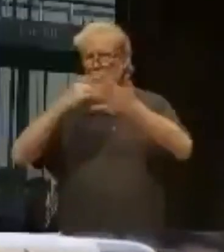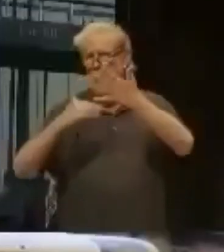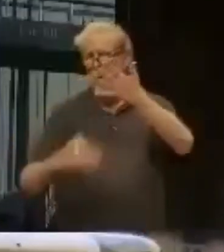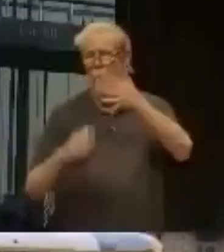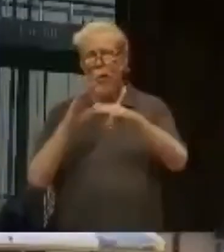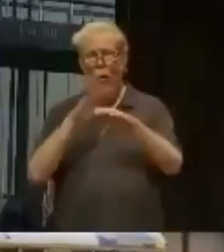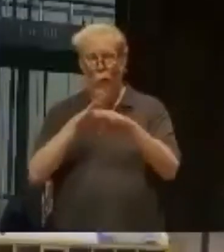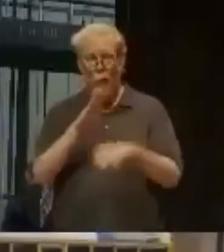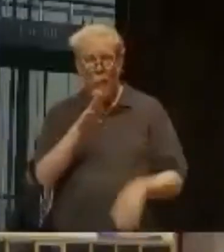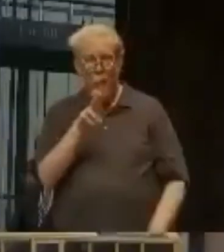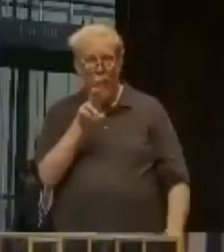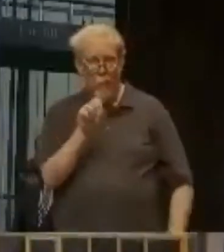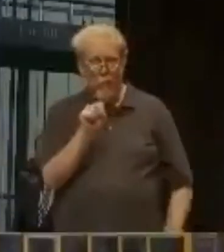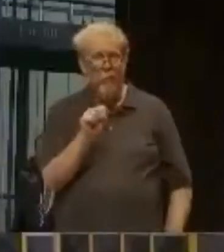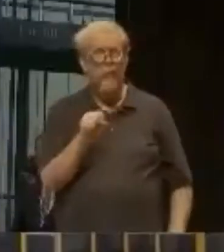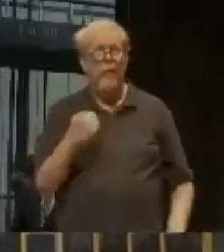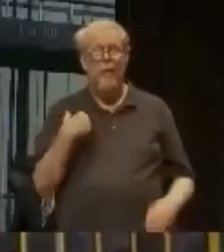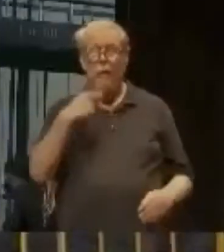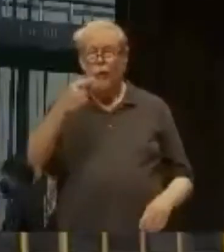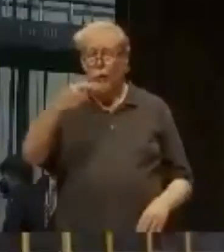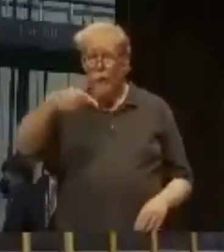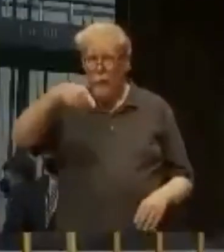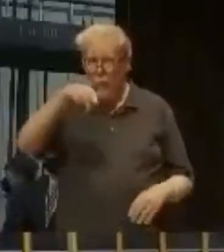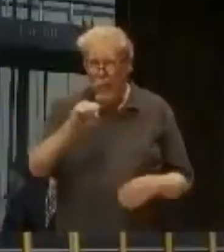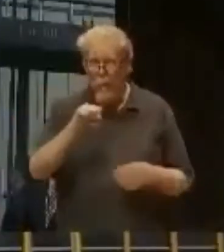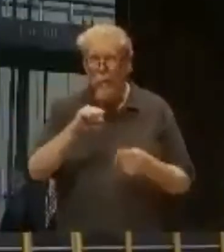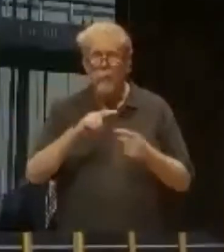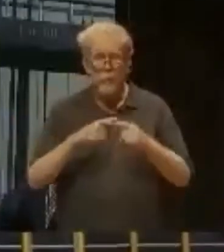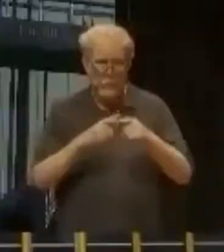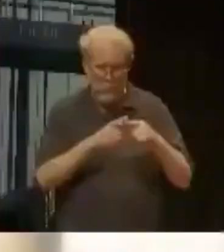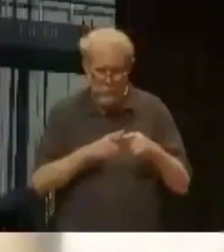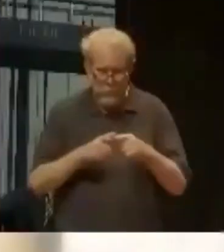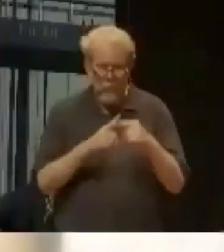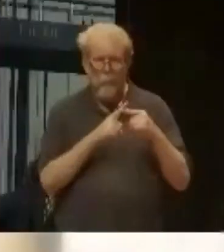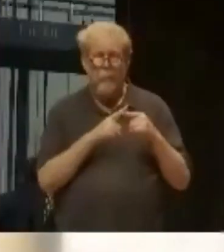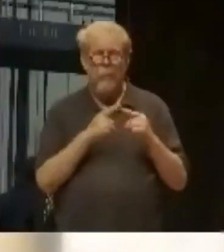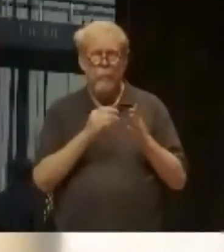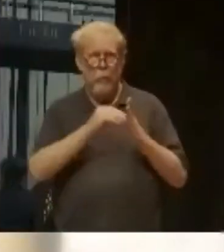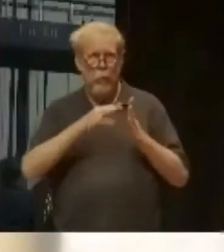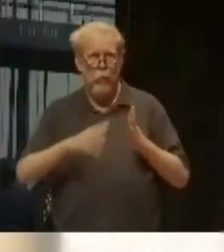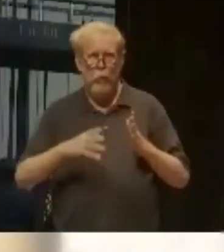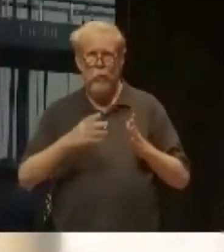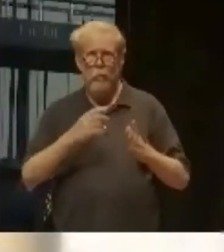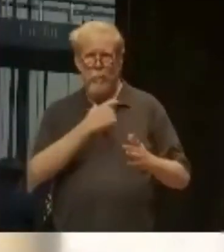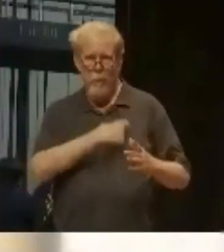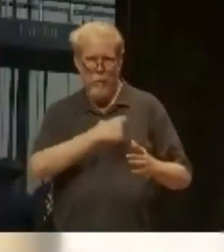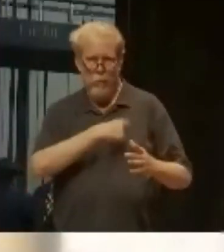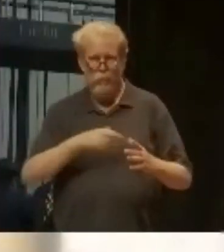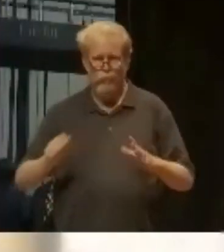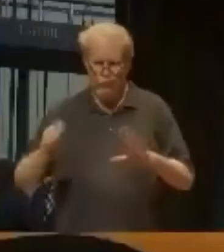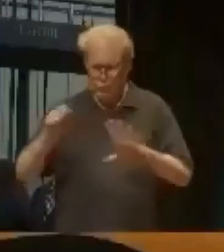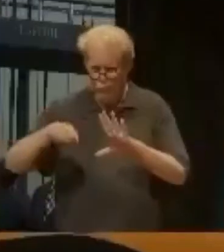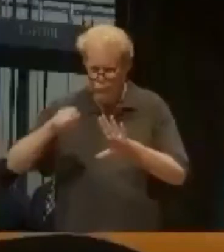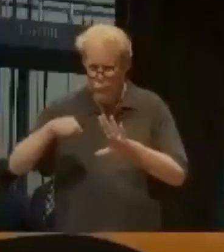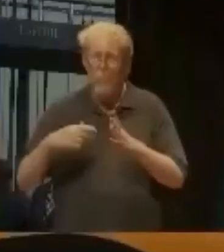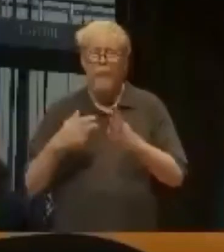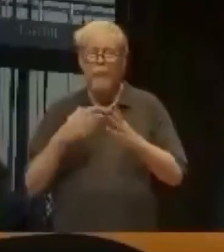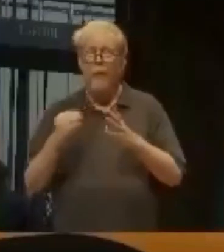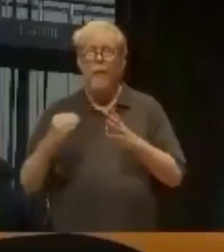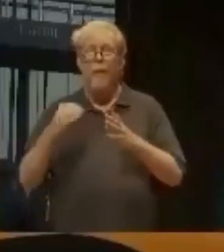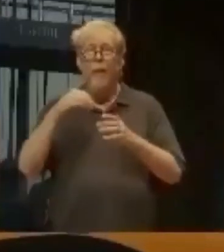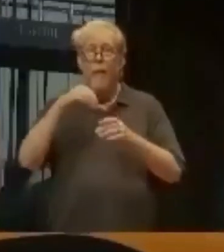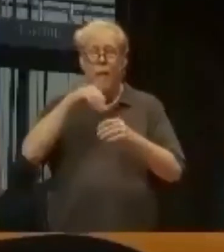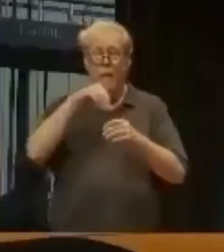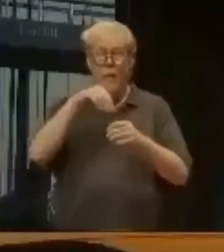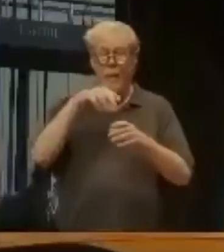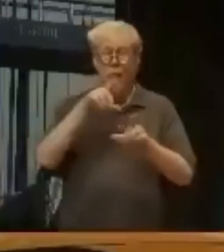de la biblioteca, que pueden acceder desde los buses. Los buses tienen GPS, tienen también un programa de carnet. Todos los buses tienen también el